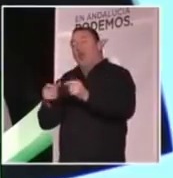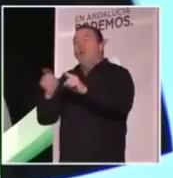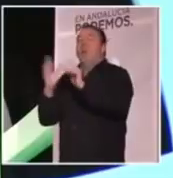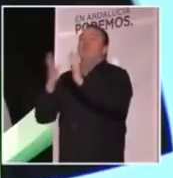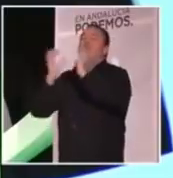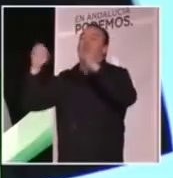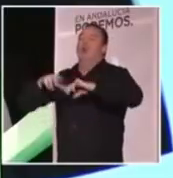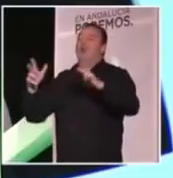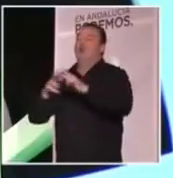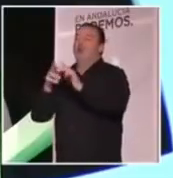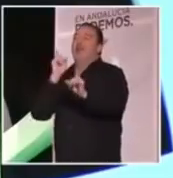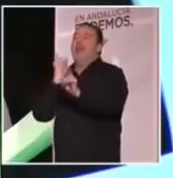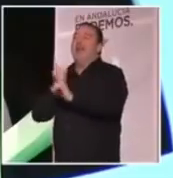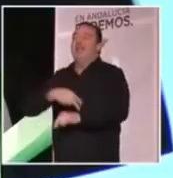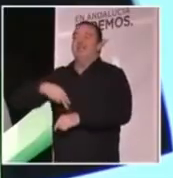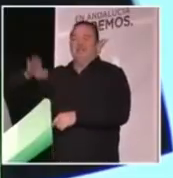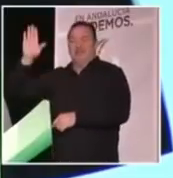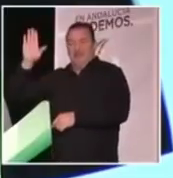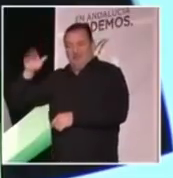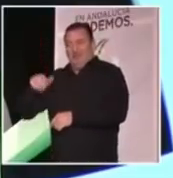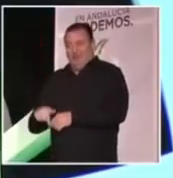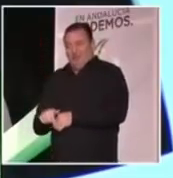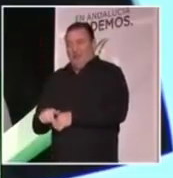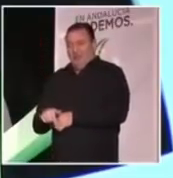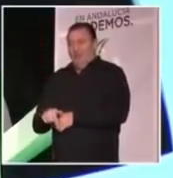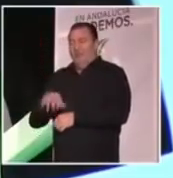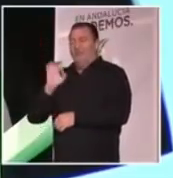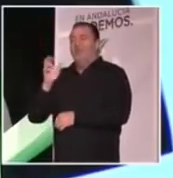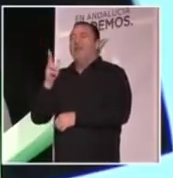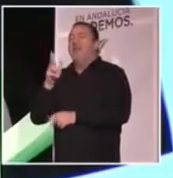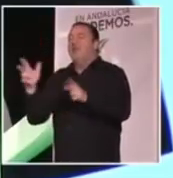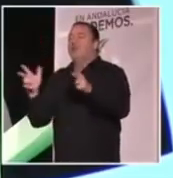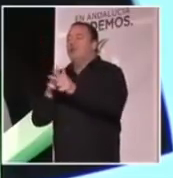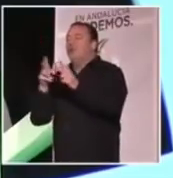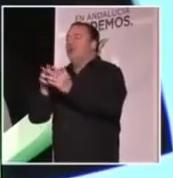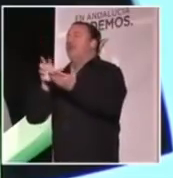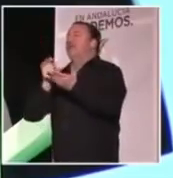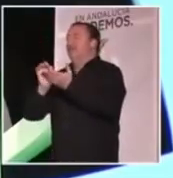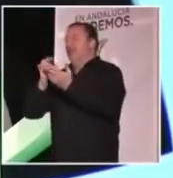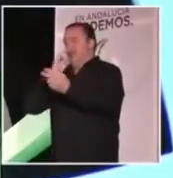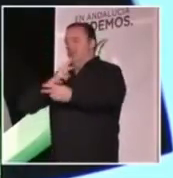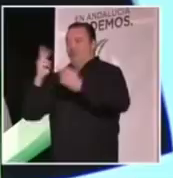social del antifascismo, derechos sociales y servicios públicos.